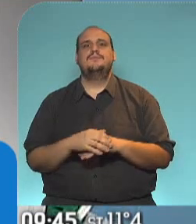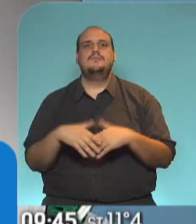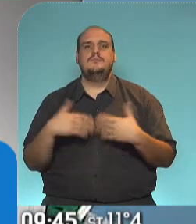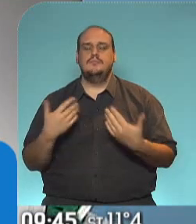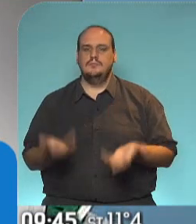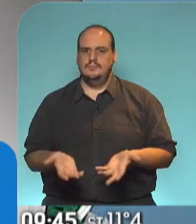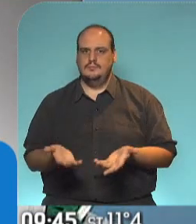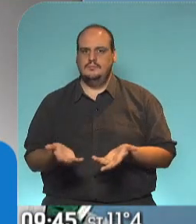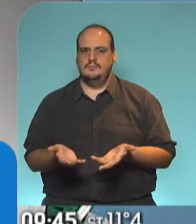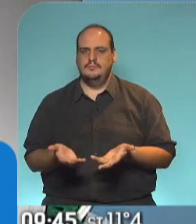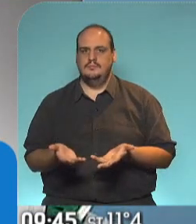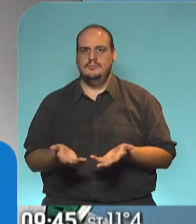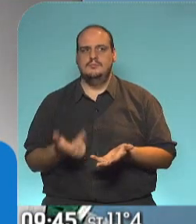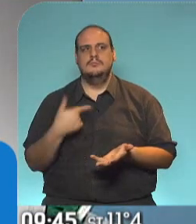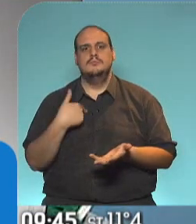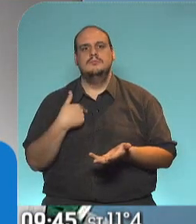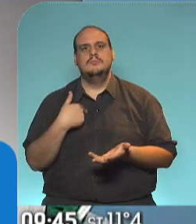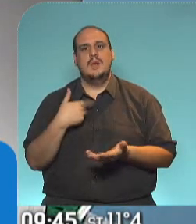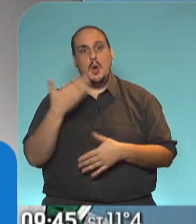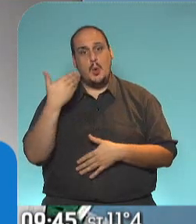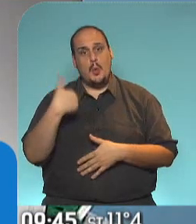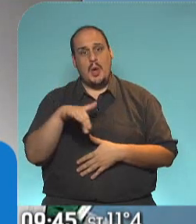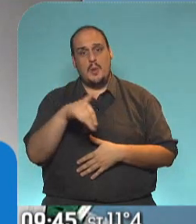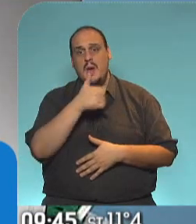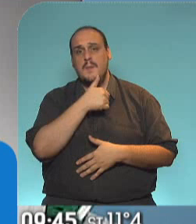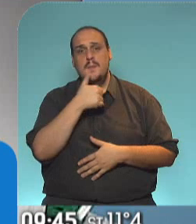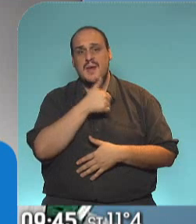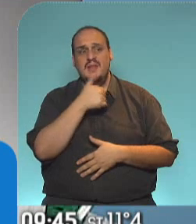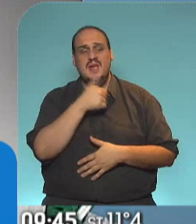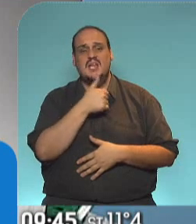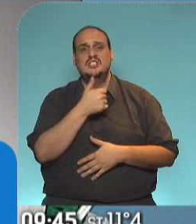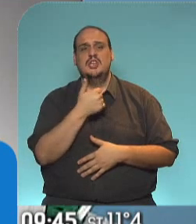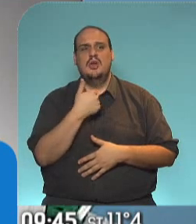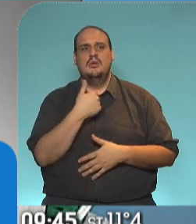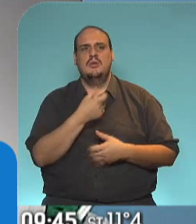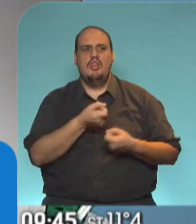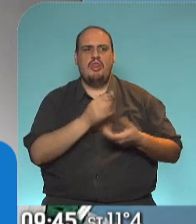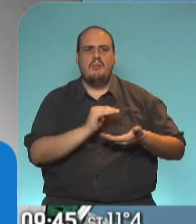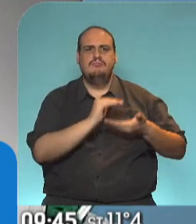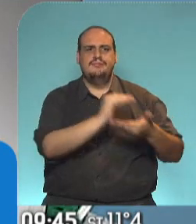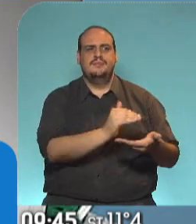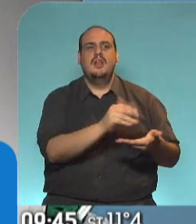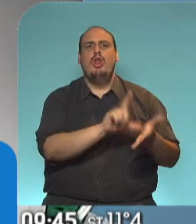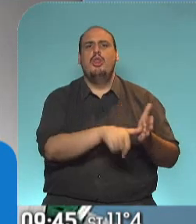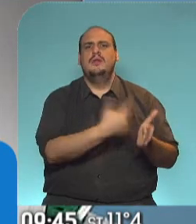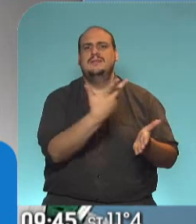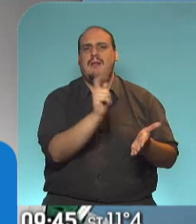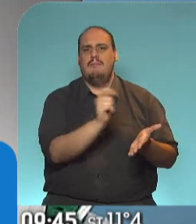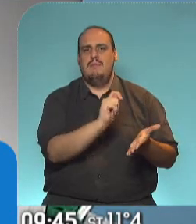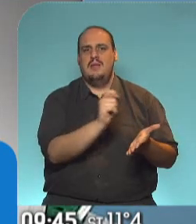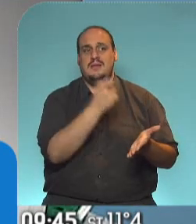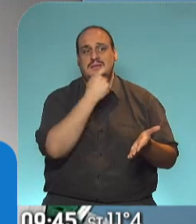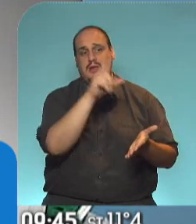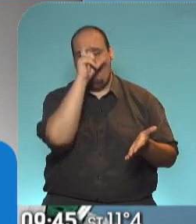tanto se ha entregado o se está entregando medicación para tres meses a las personas que se acercan a los servicios de salud público y